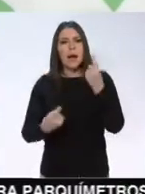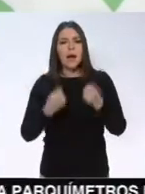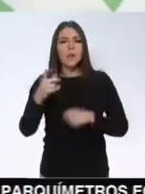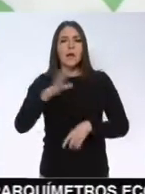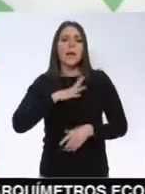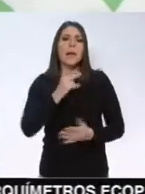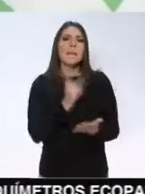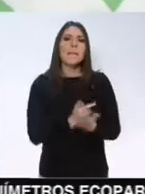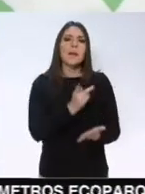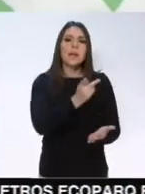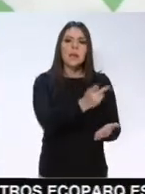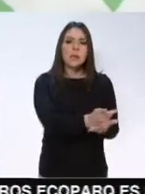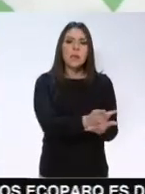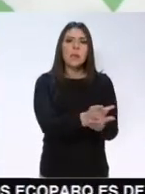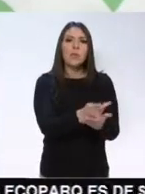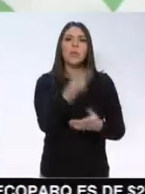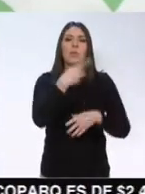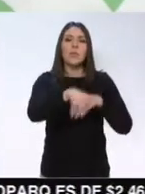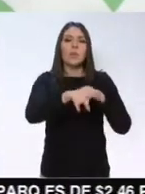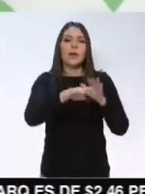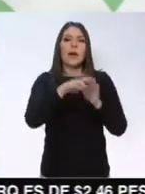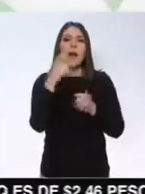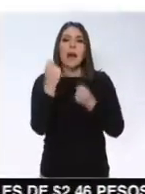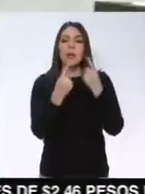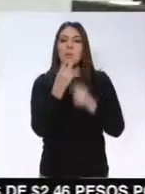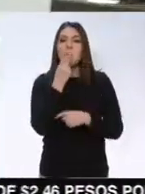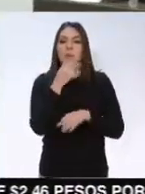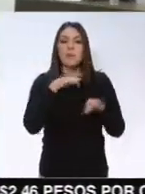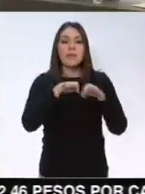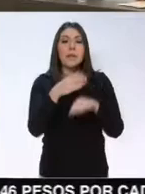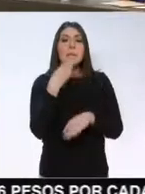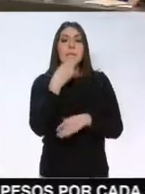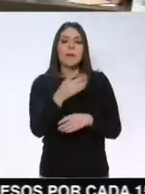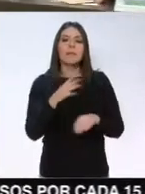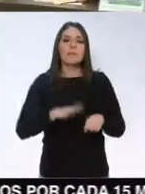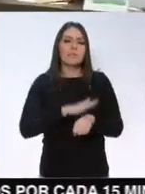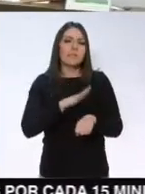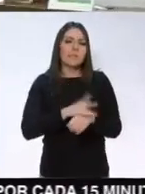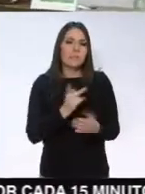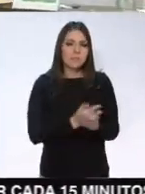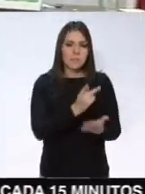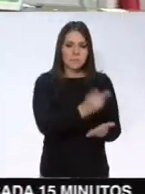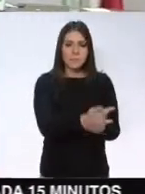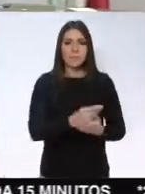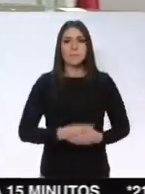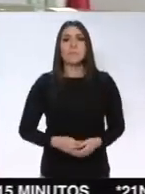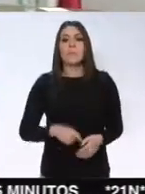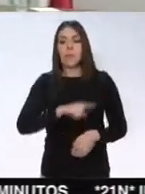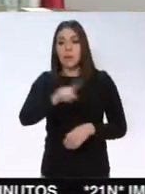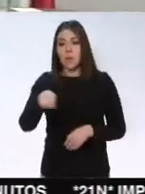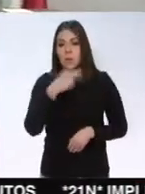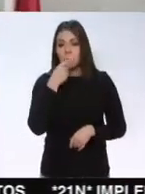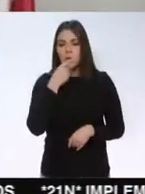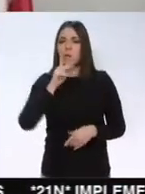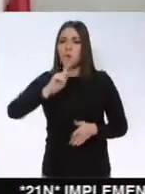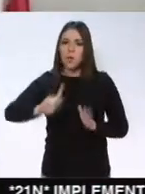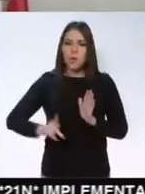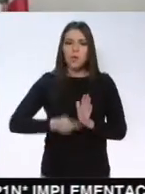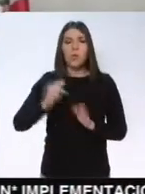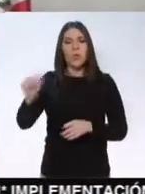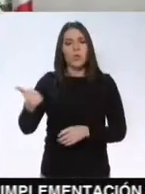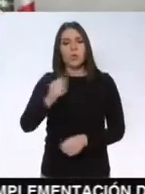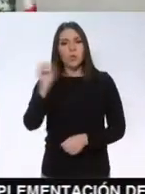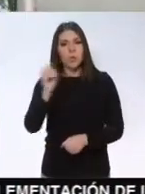premios por haber realizado alguna acción. A los elementos se les dará otra oportunidad, serán